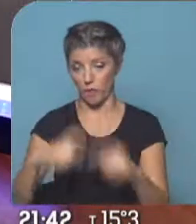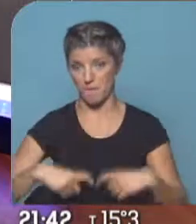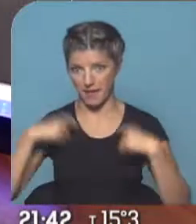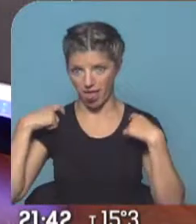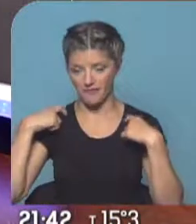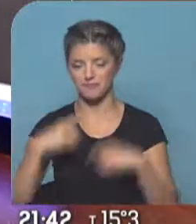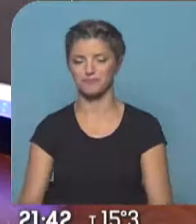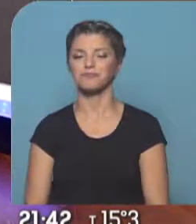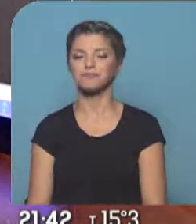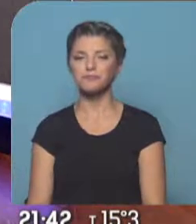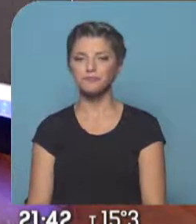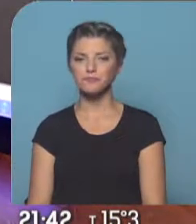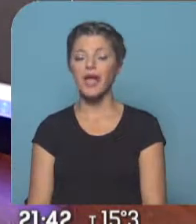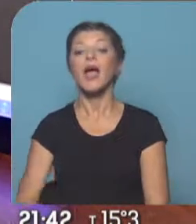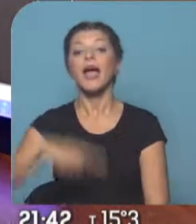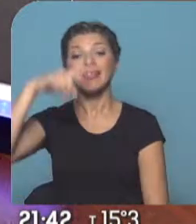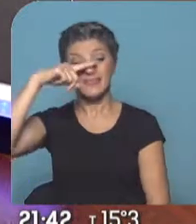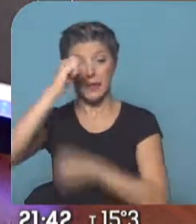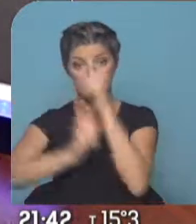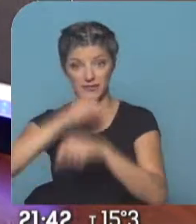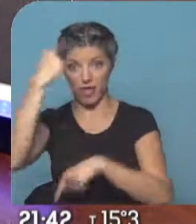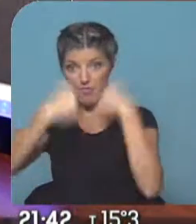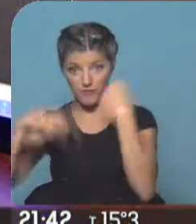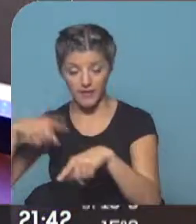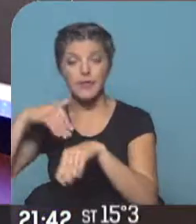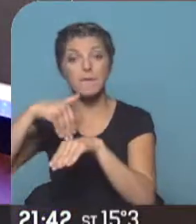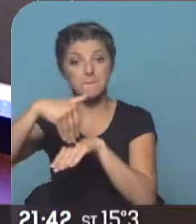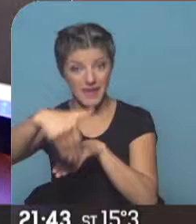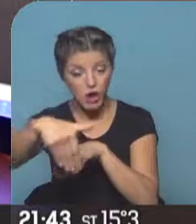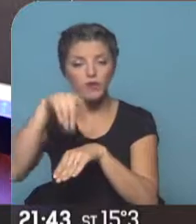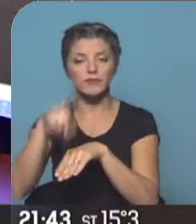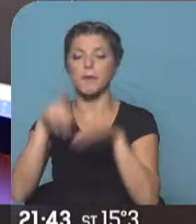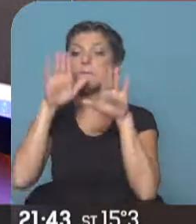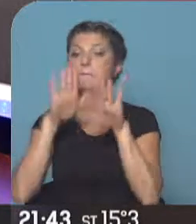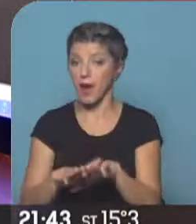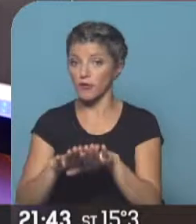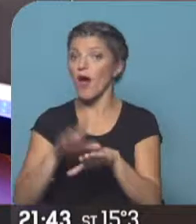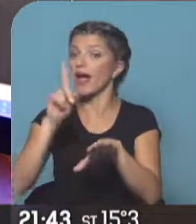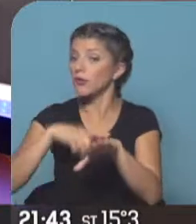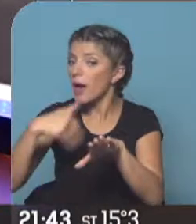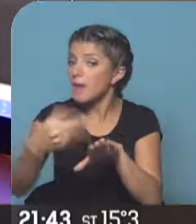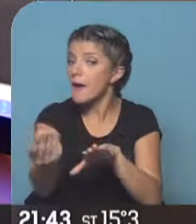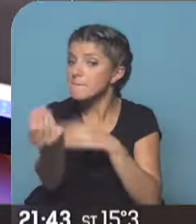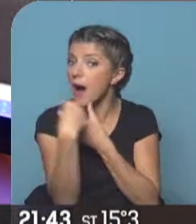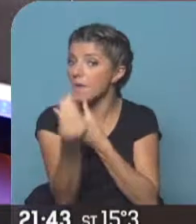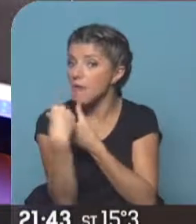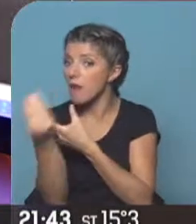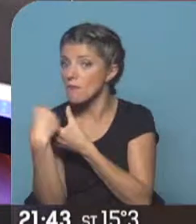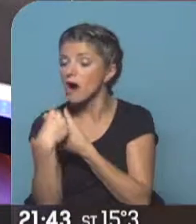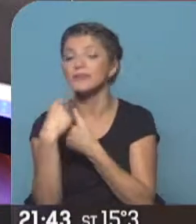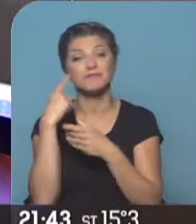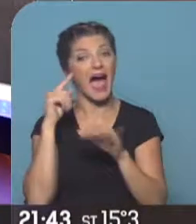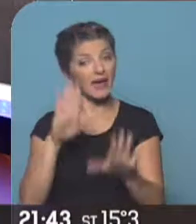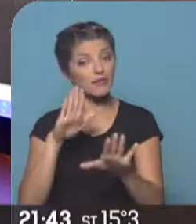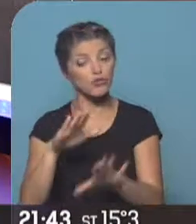continúa el paro de siete empresas de micros de larga distancia e incluso las próximas horas podrían sumarse otras empresas y atención porque